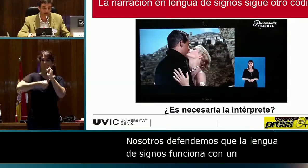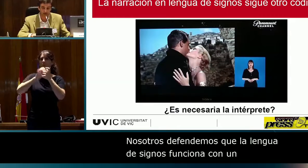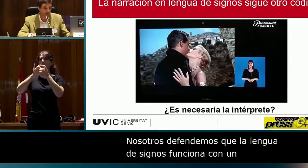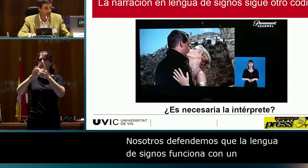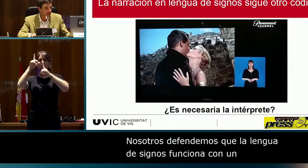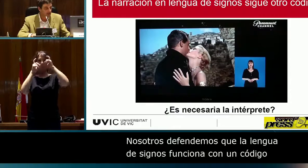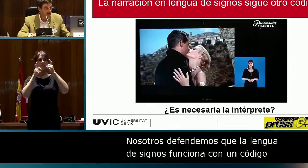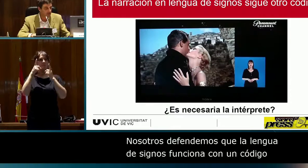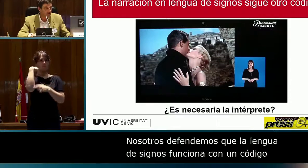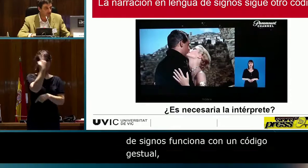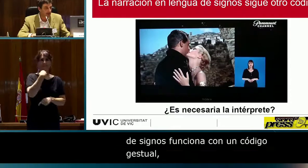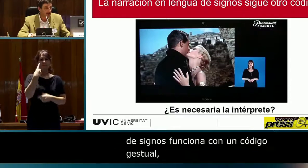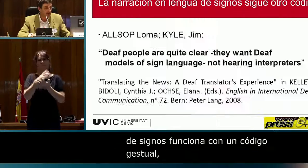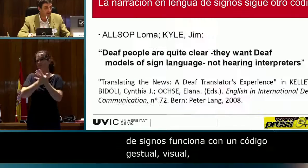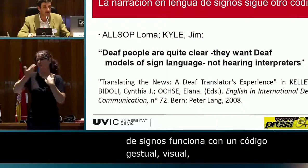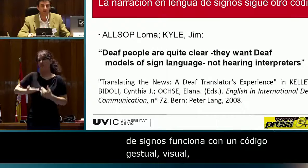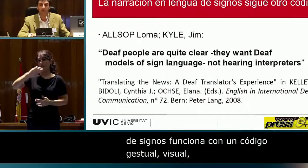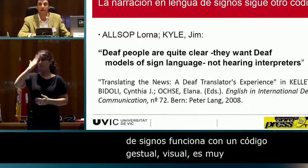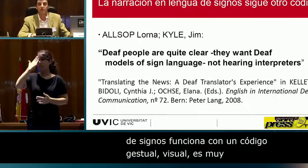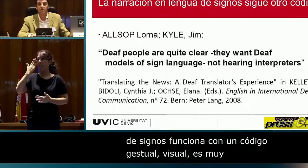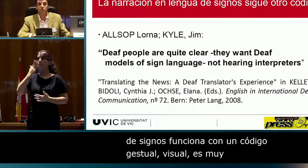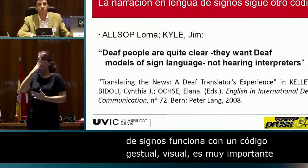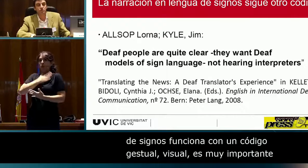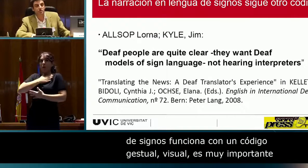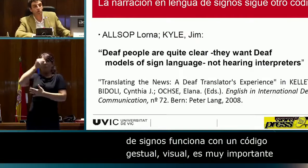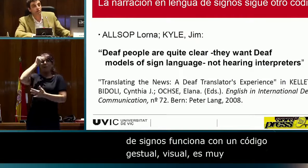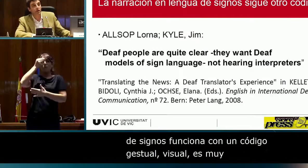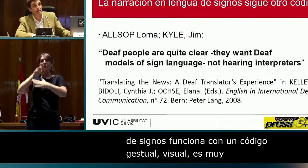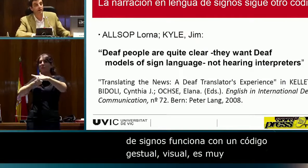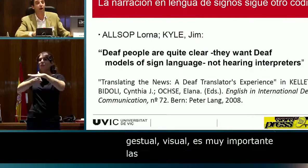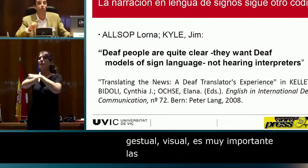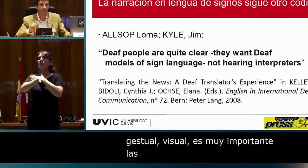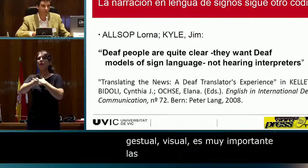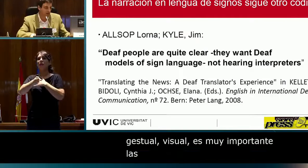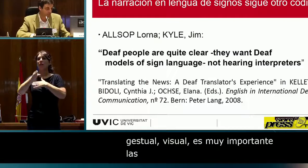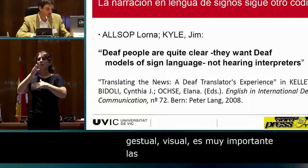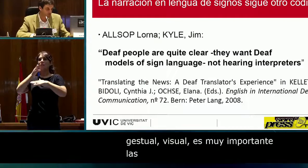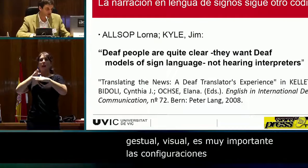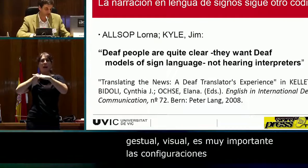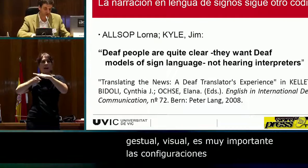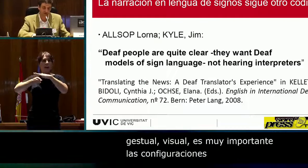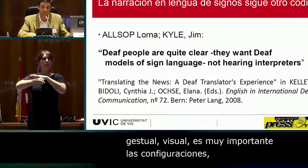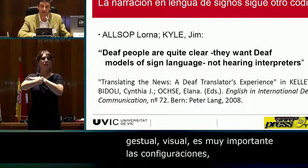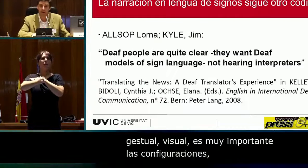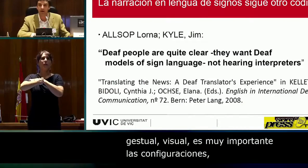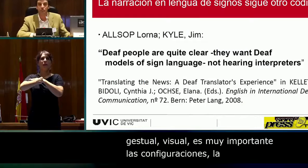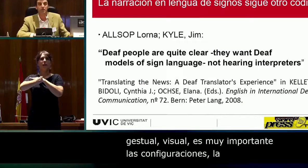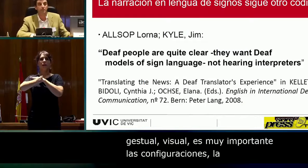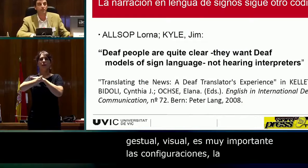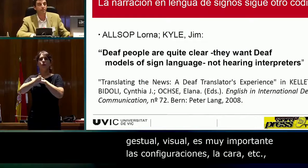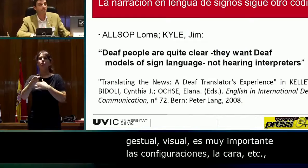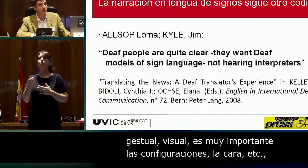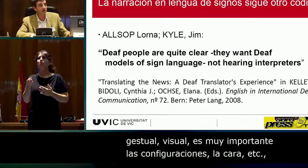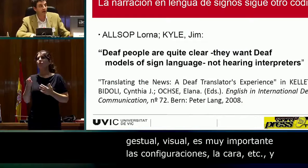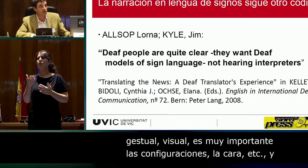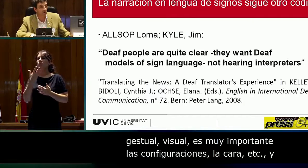facial, etc. Y entendemos que la accesibilidad no consiste únicamente, aunque también, por supuesto, en